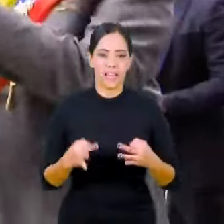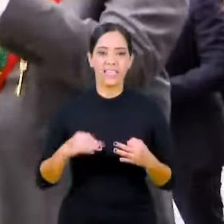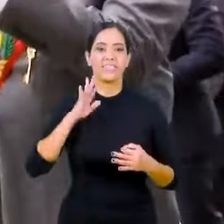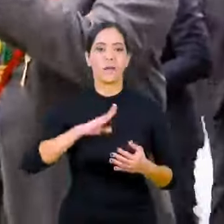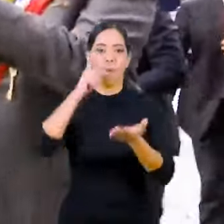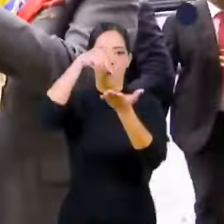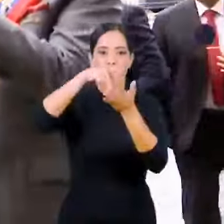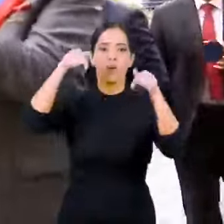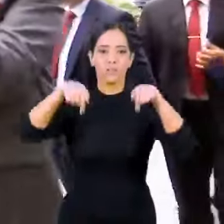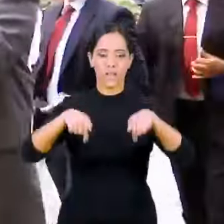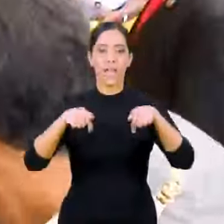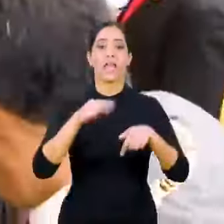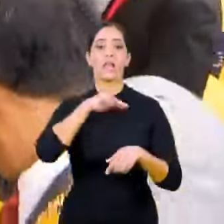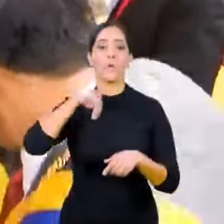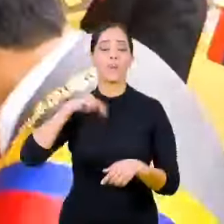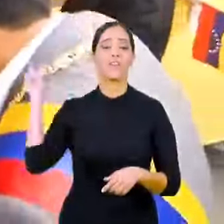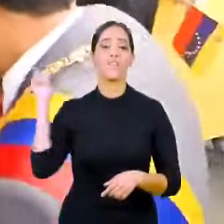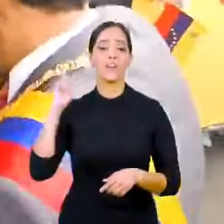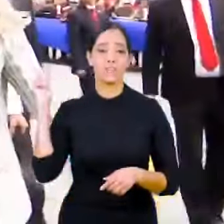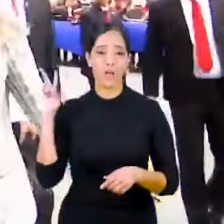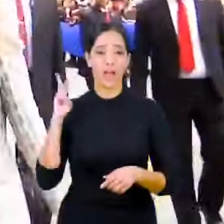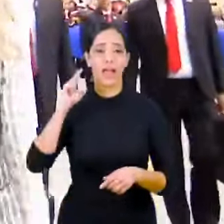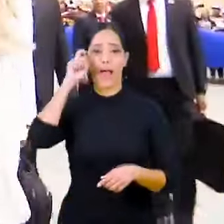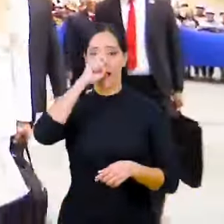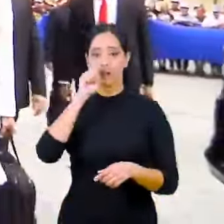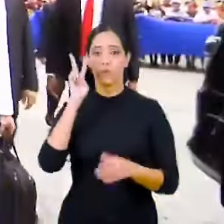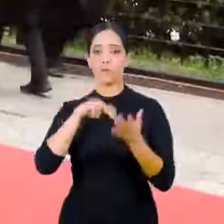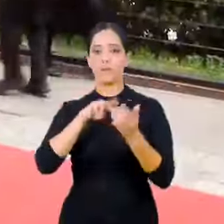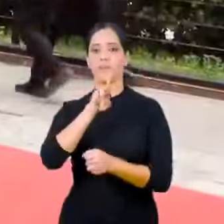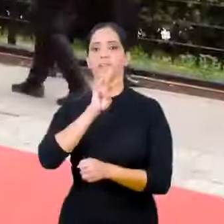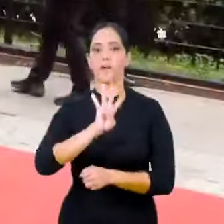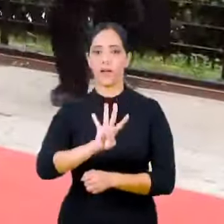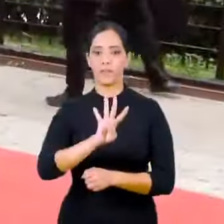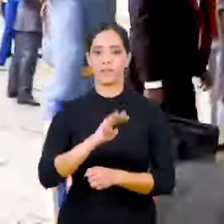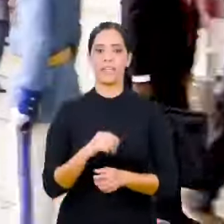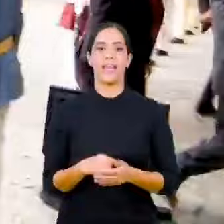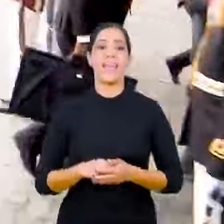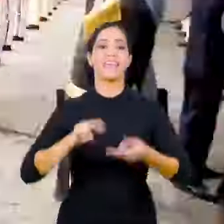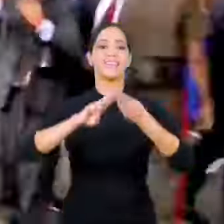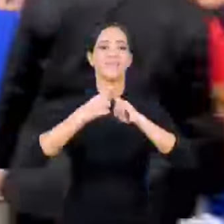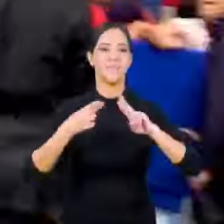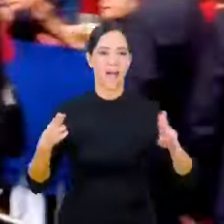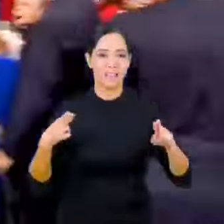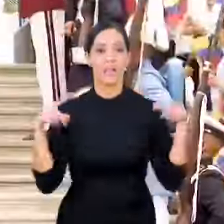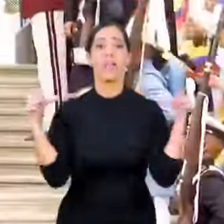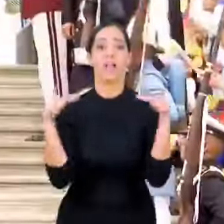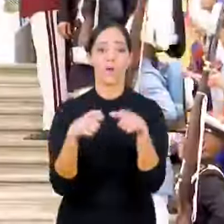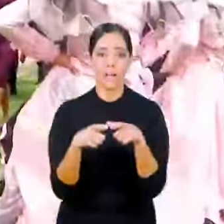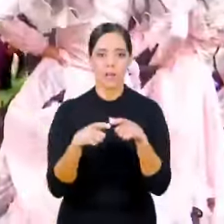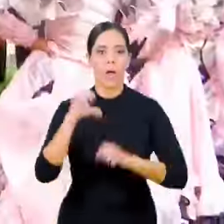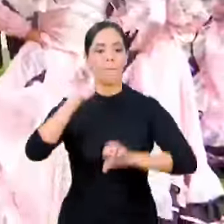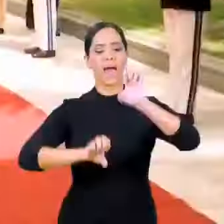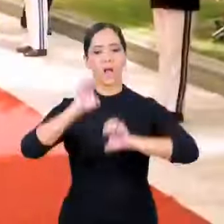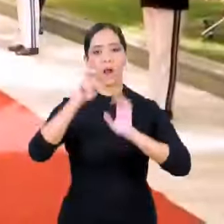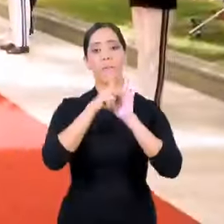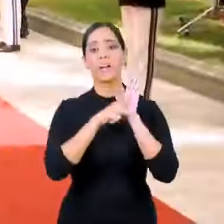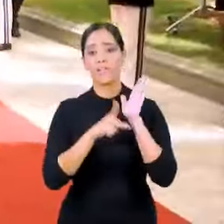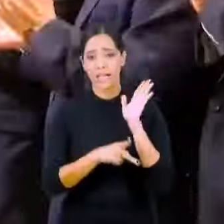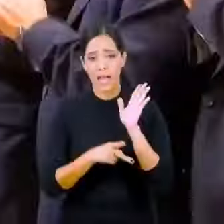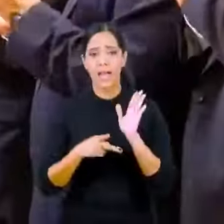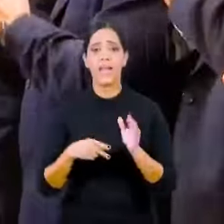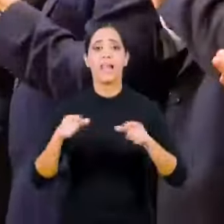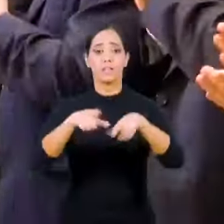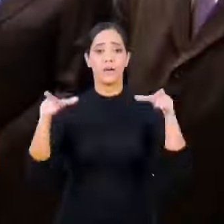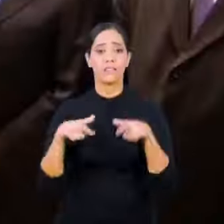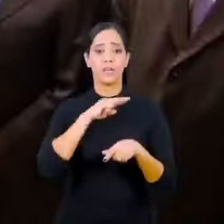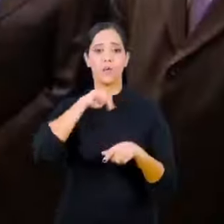solo hecho de que estemos hoy aquí, en nuestra Venezuela del año 2024, en paz, reunidos para evaluar y